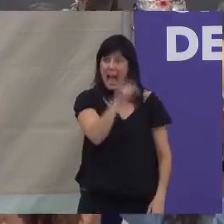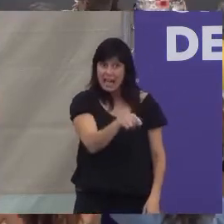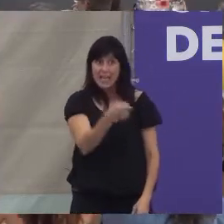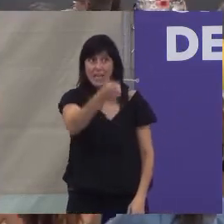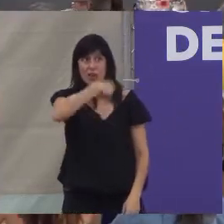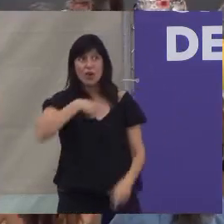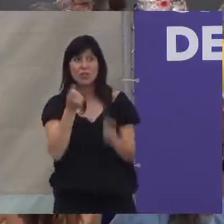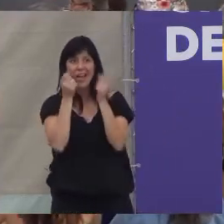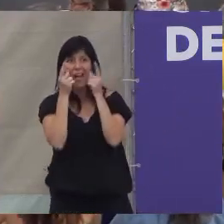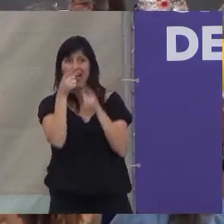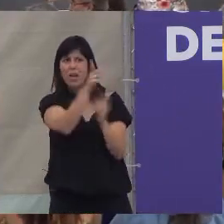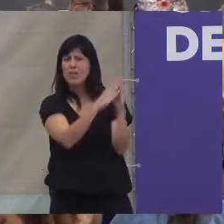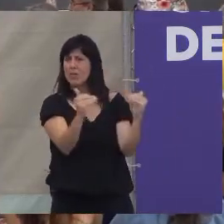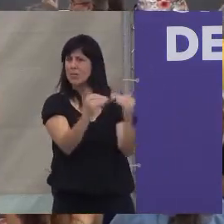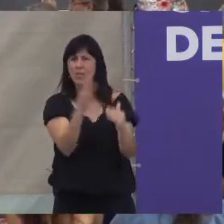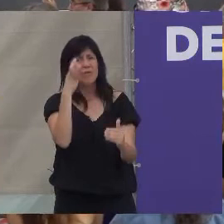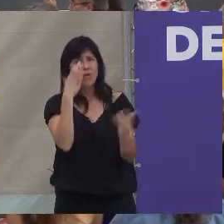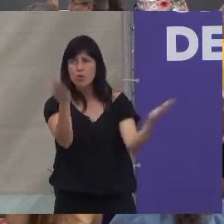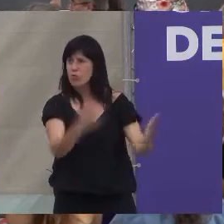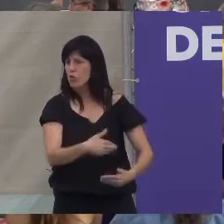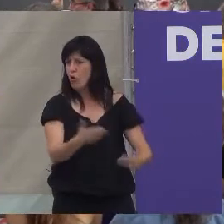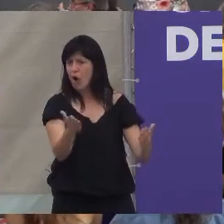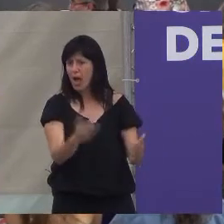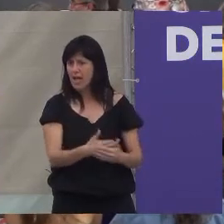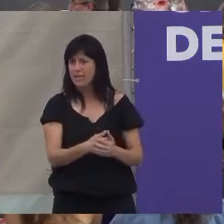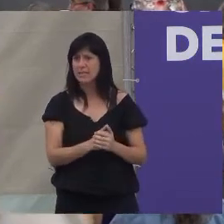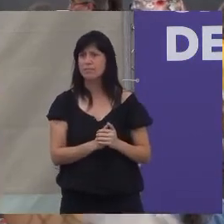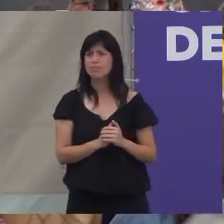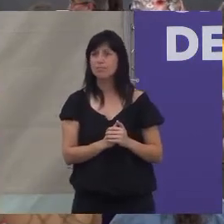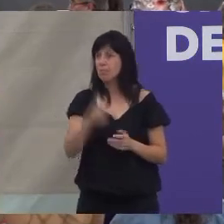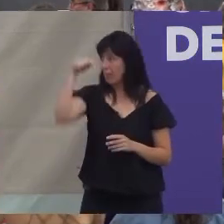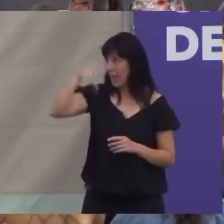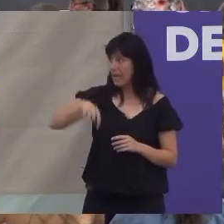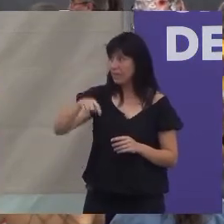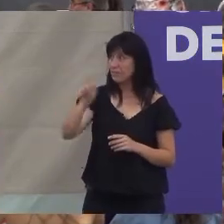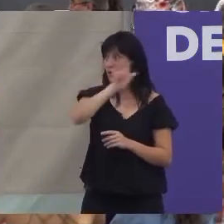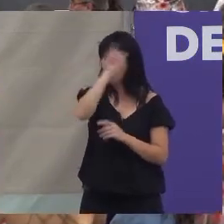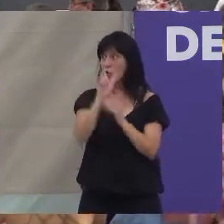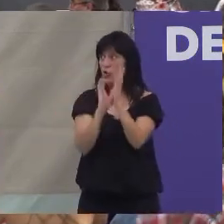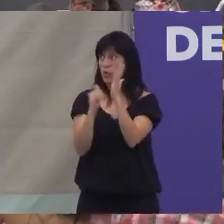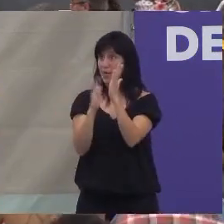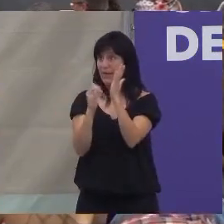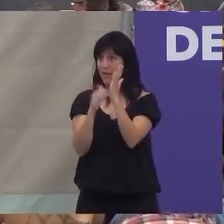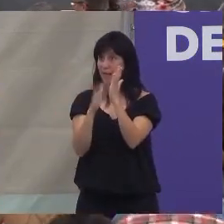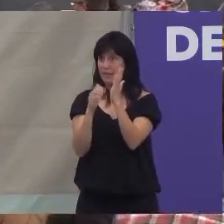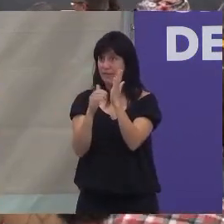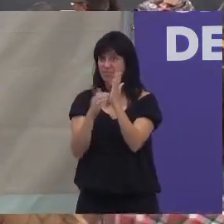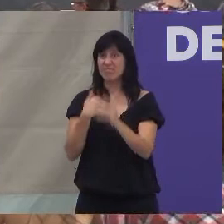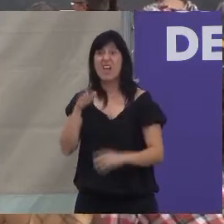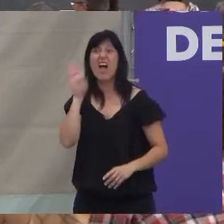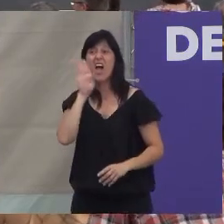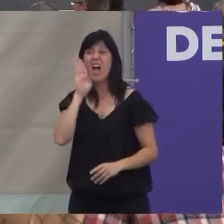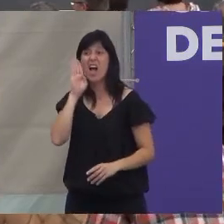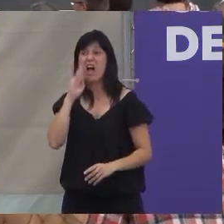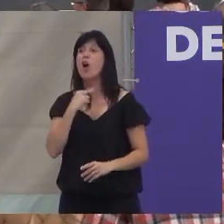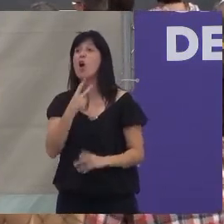feminismo brilla por su ausencia. Aquí, en la Comunidad Valenciana, como lo habló nuestra